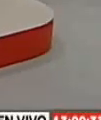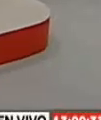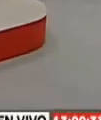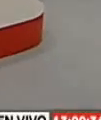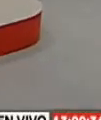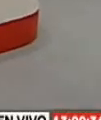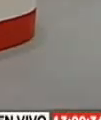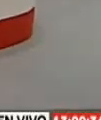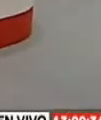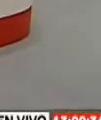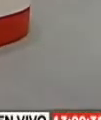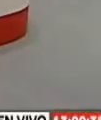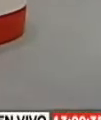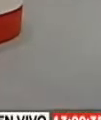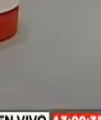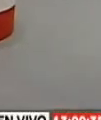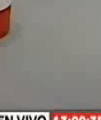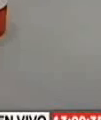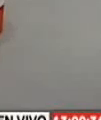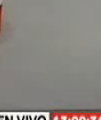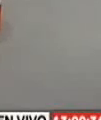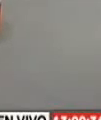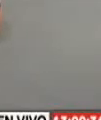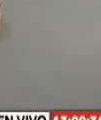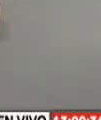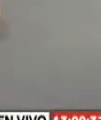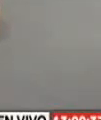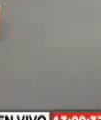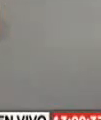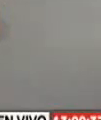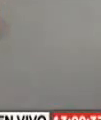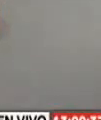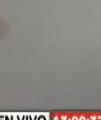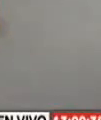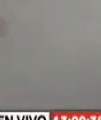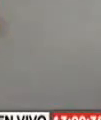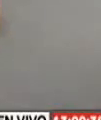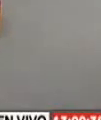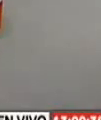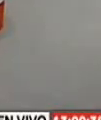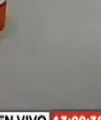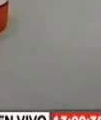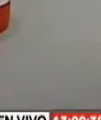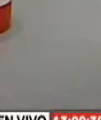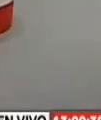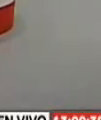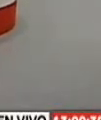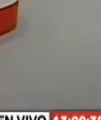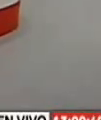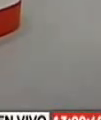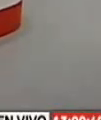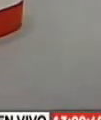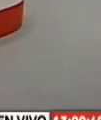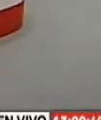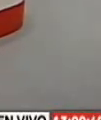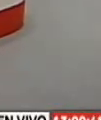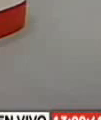Y en la señal internacional de Ecuador TV para Estados Unidos, a través del paquete latino de DirecTV en el